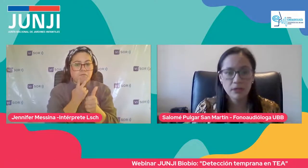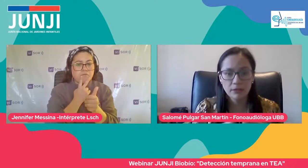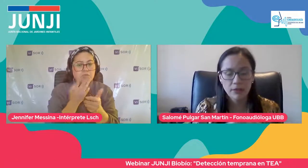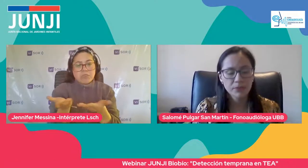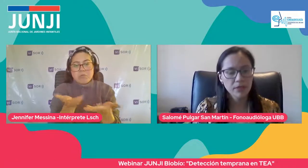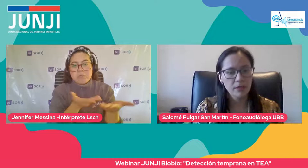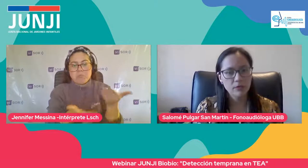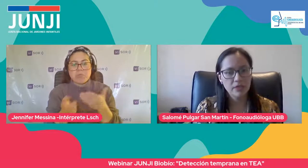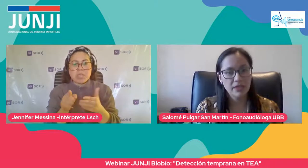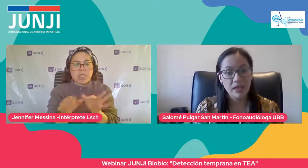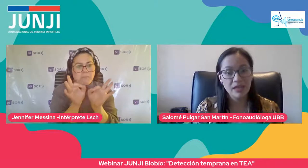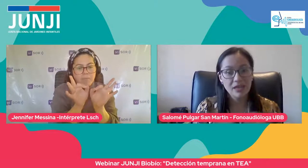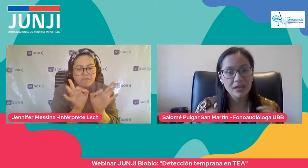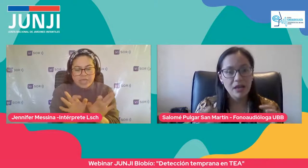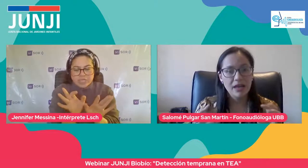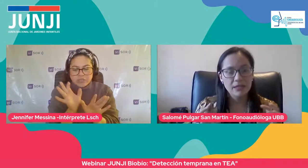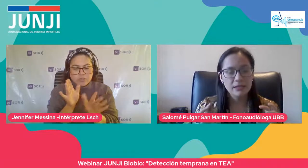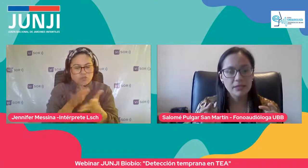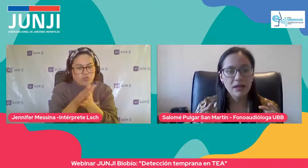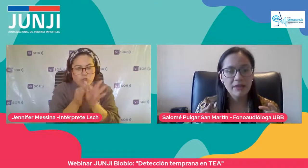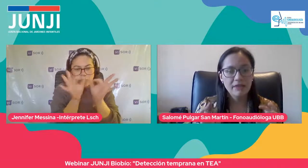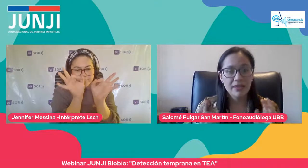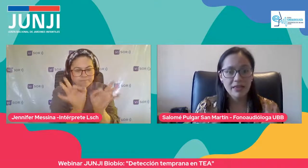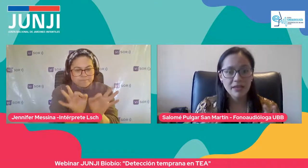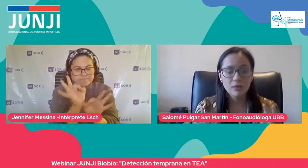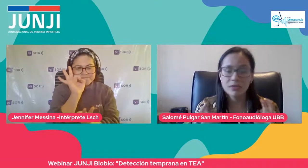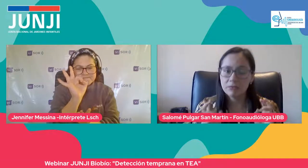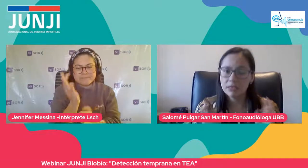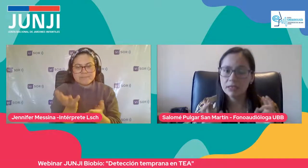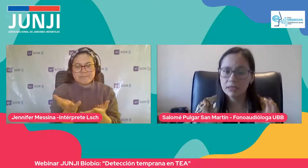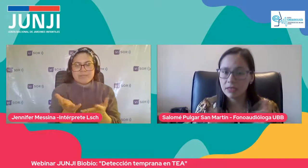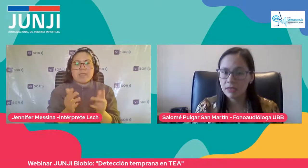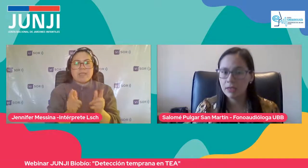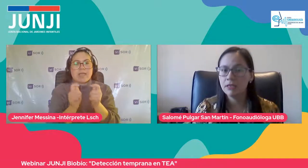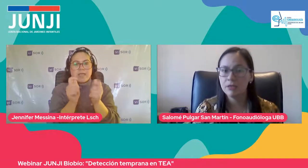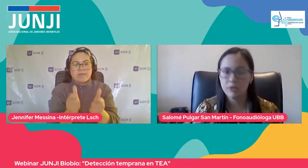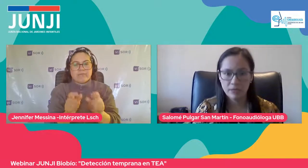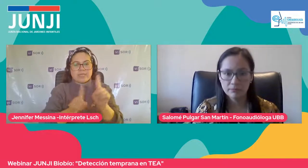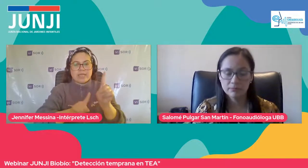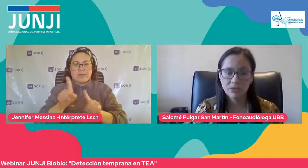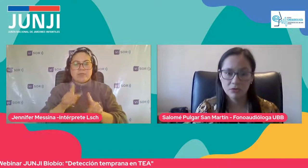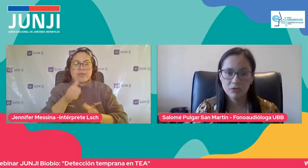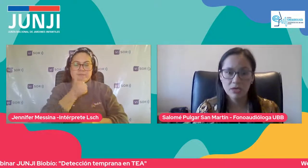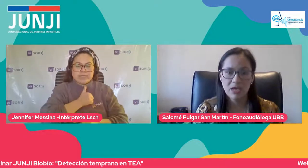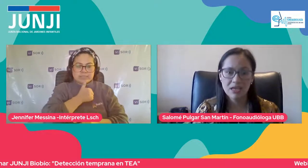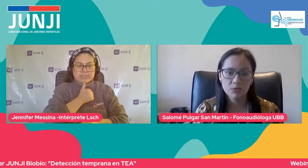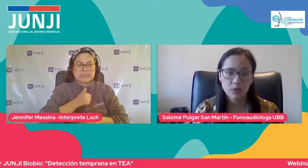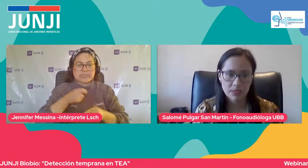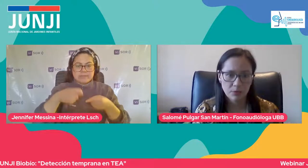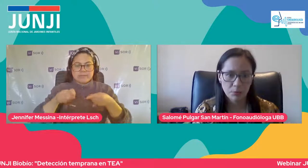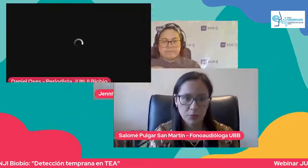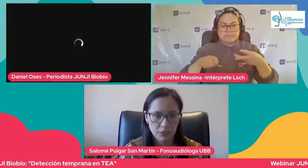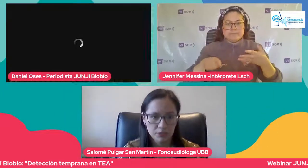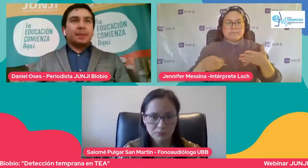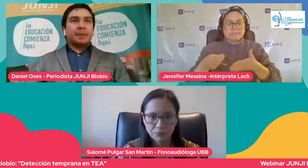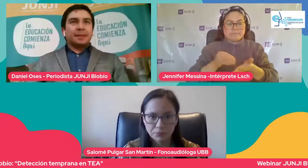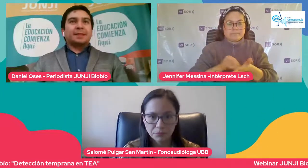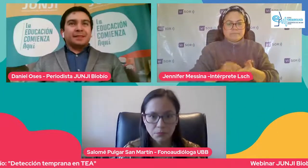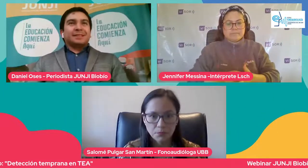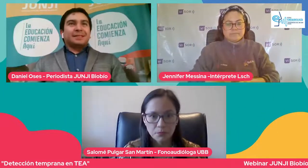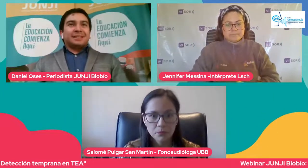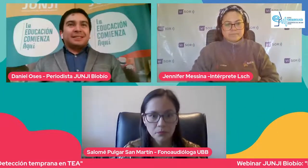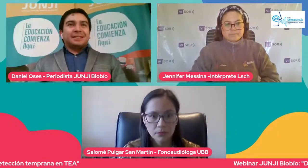perfeccionista Entonces desde ahí Hay ciertas habilidades Que no están tan descritas Desde la teoría Y yo creo que Hay que actualizar un poquito